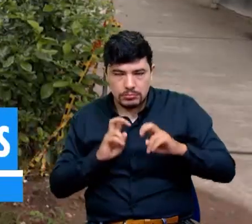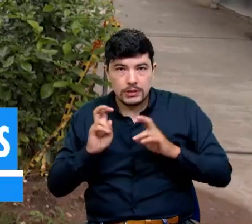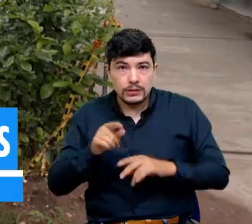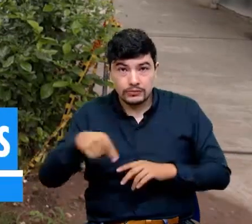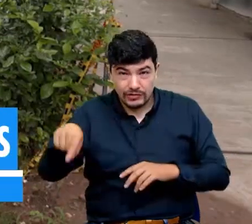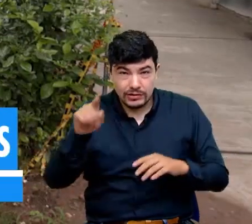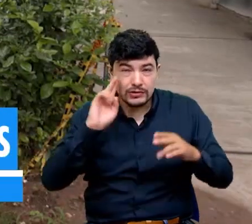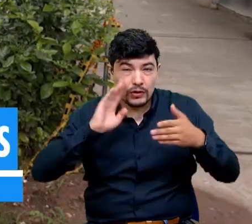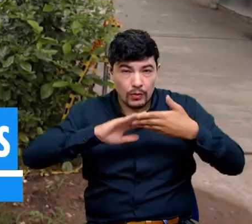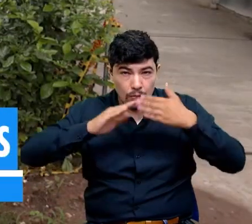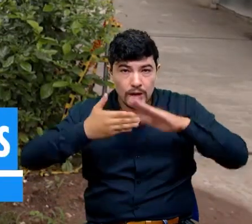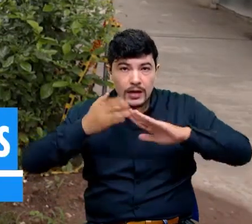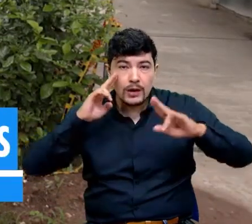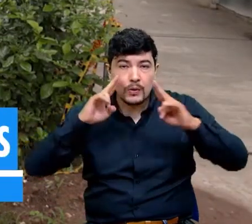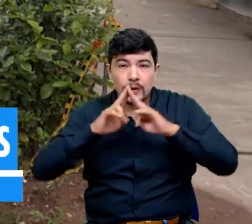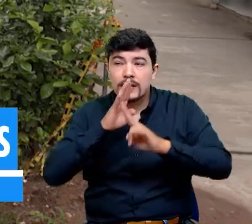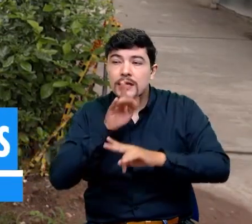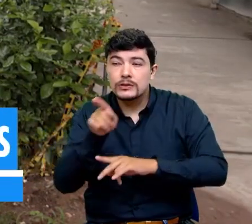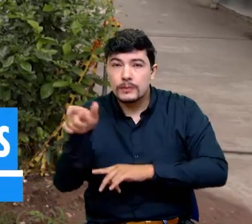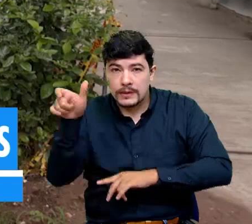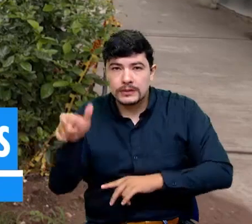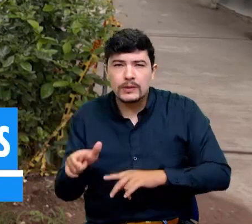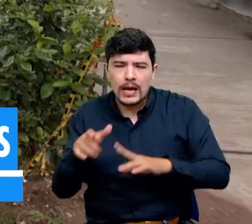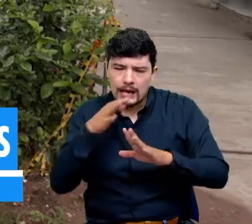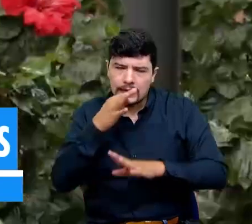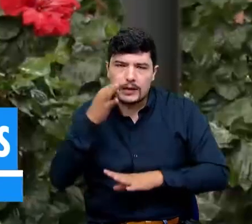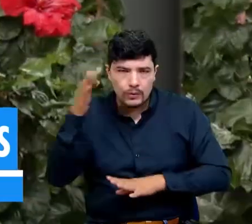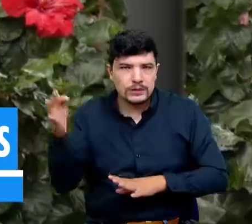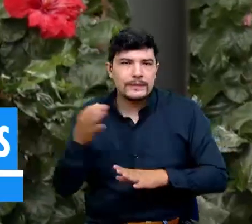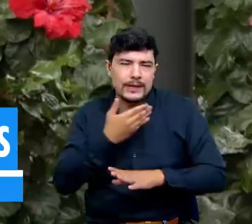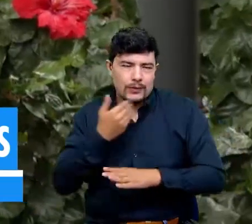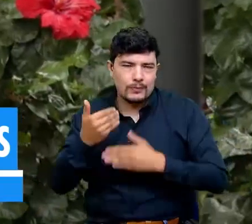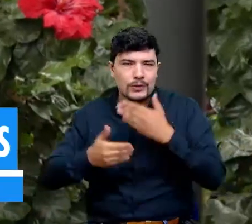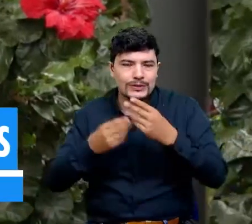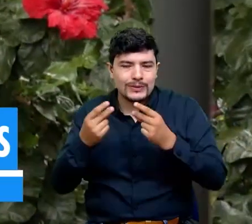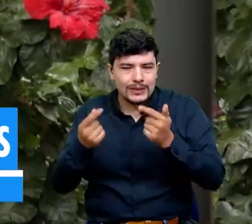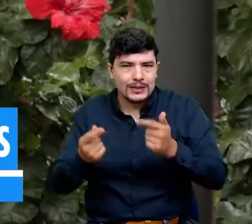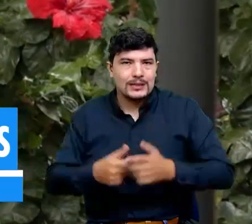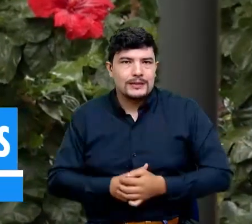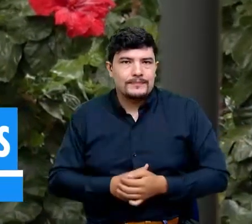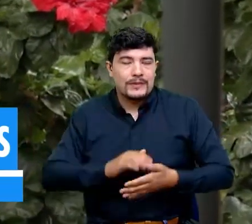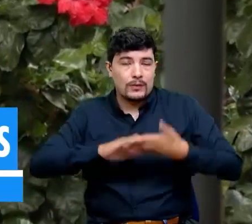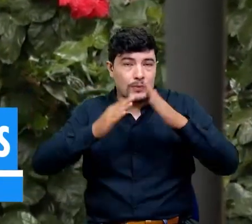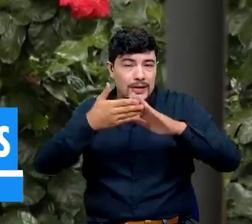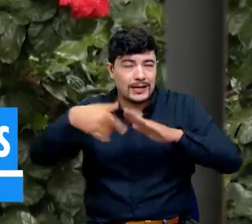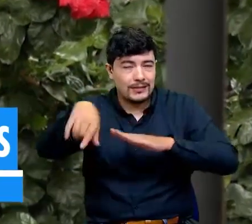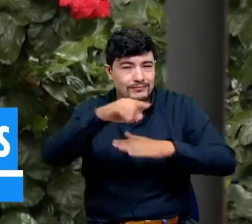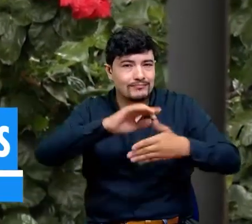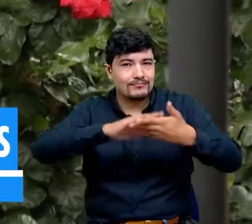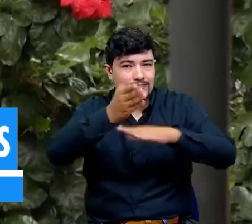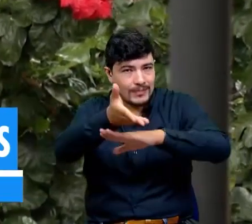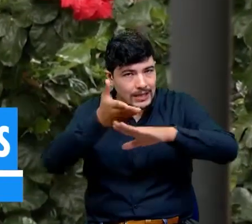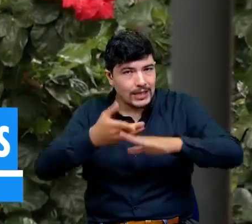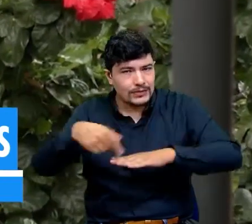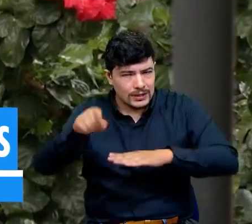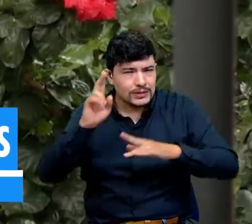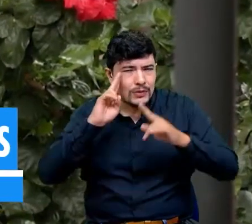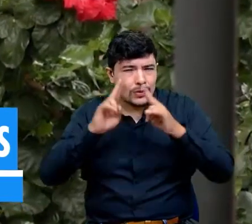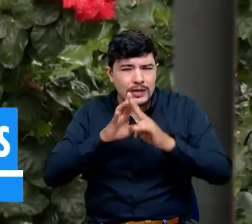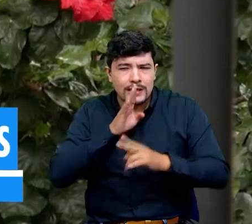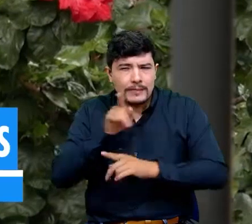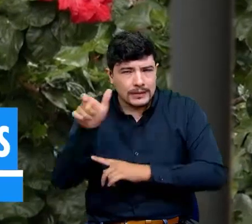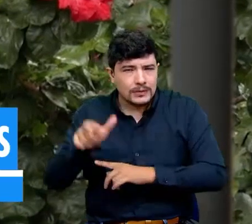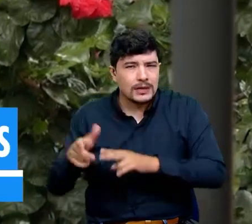Diferentes asociaciones defensoras de animales le piden a la policía esclarecer este caso y dar captura a los